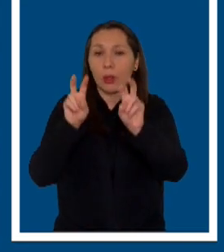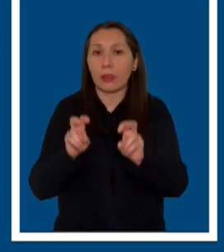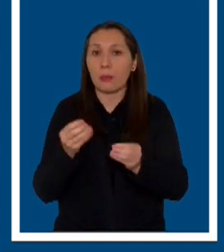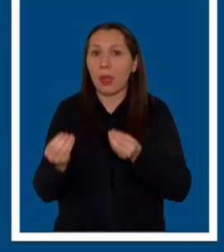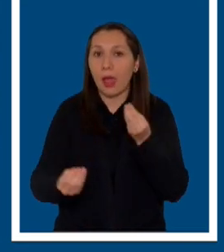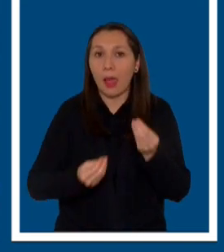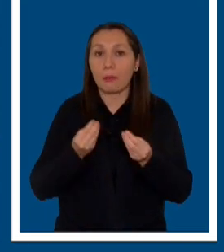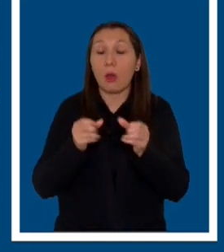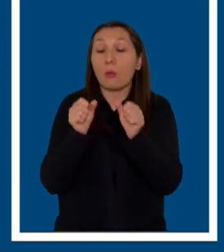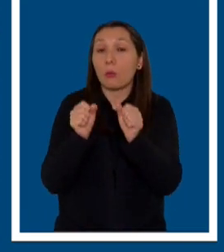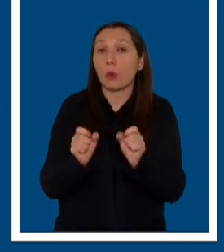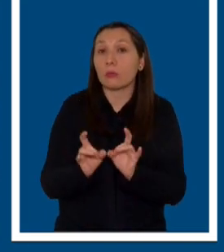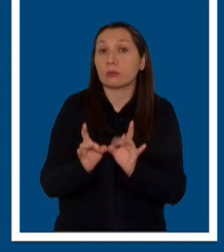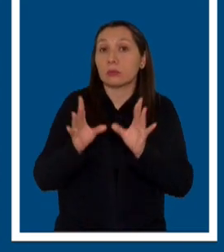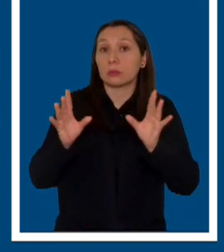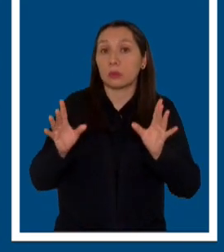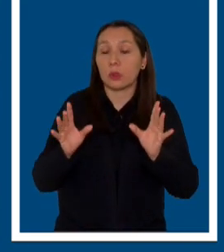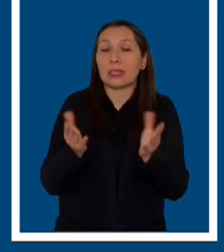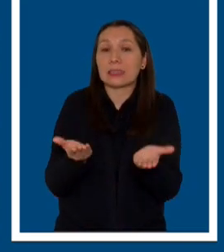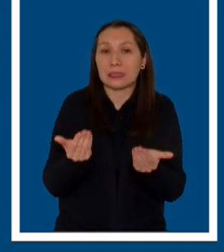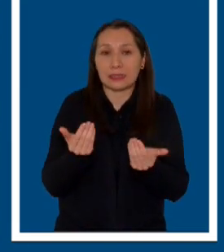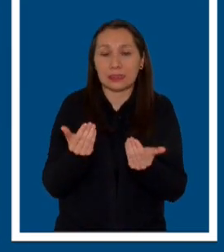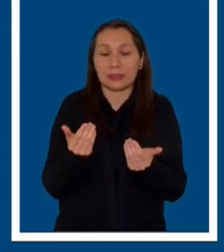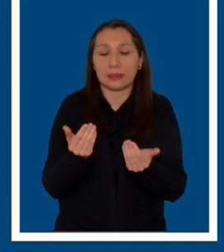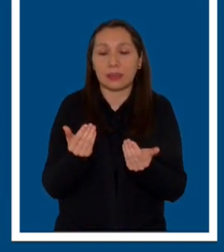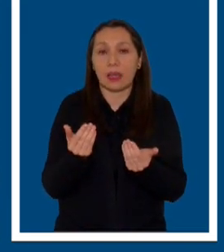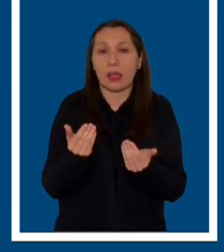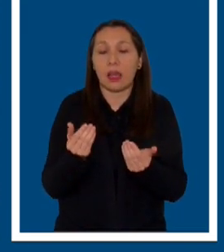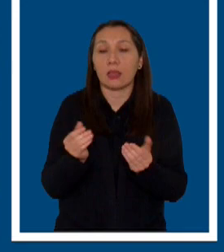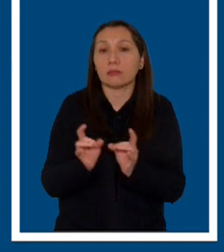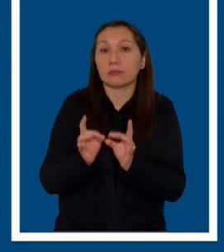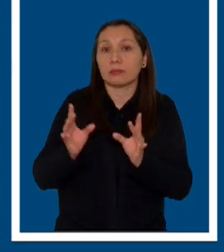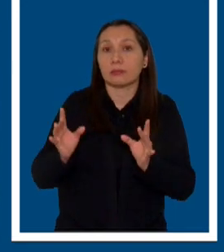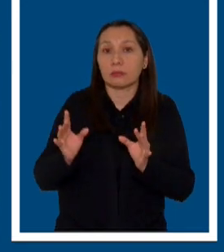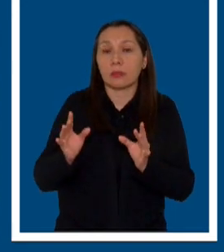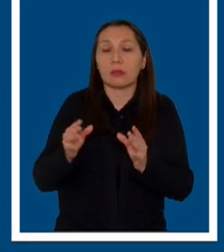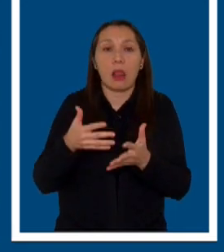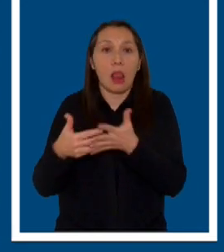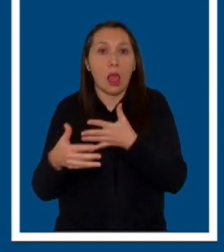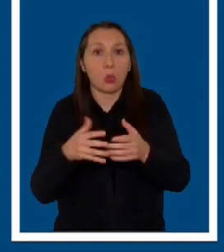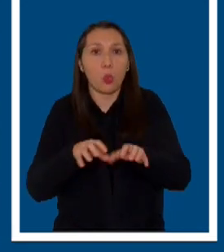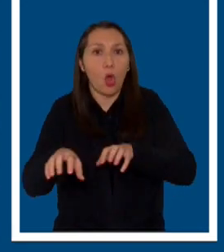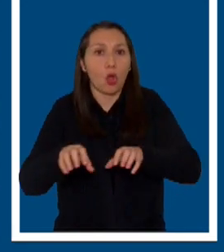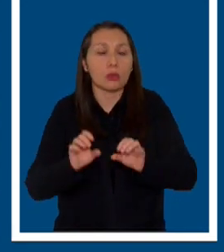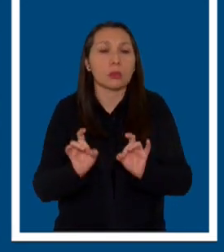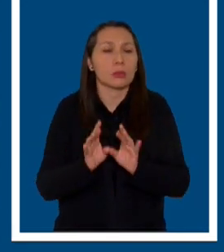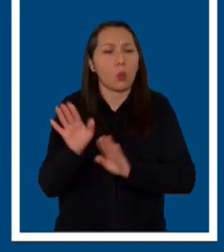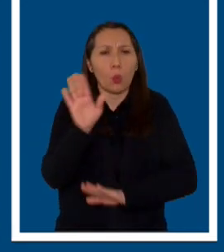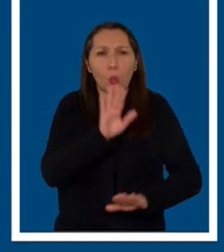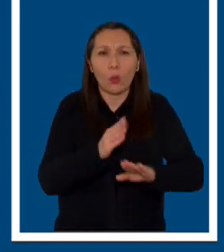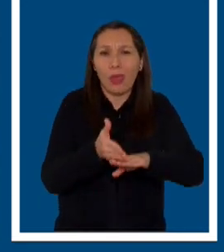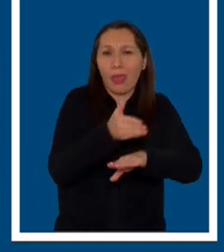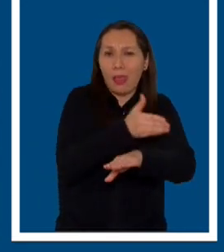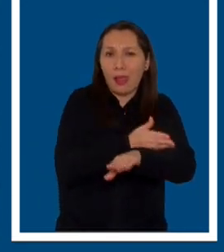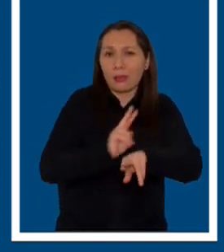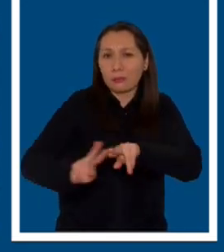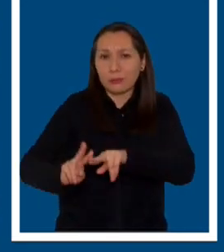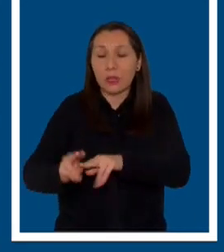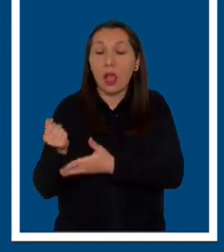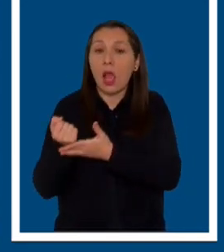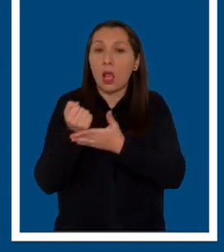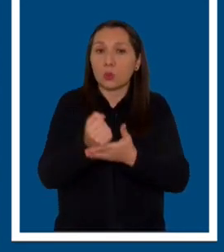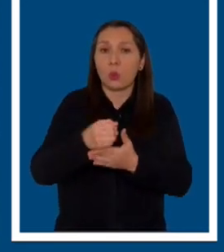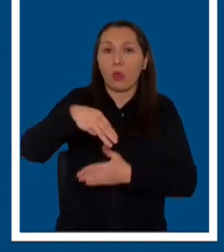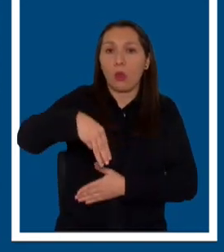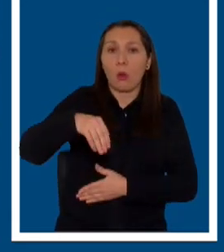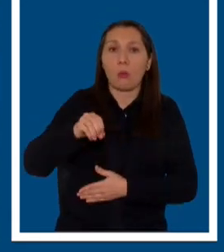a posibles eventos que pudieran aparecer que eventos naturales todo esto más la colaboración del